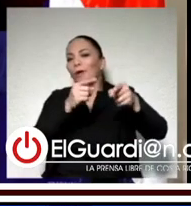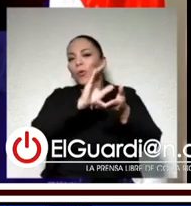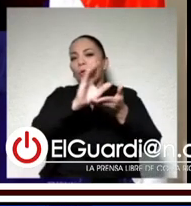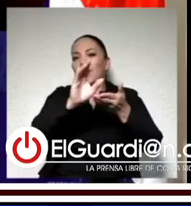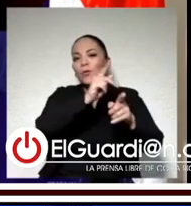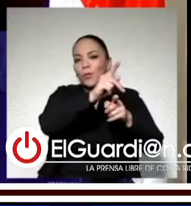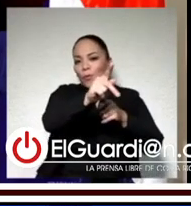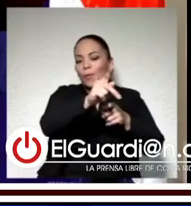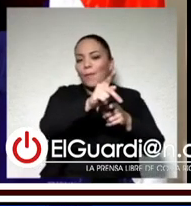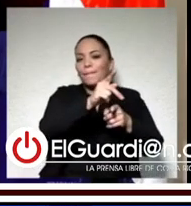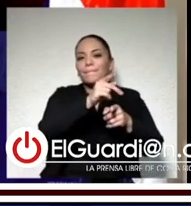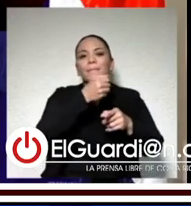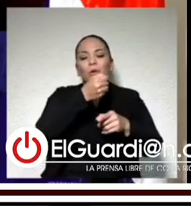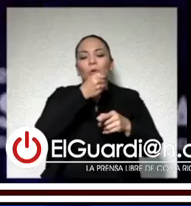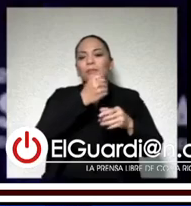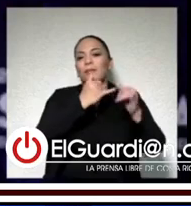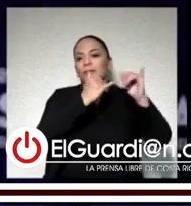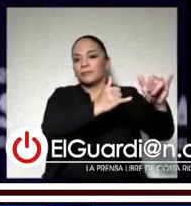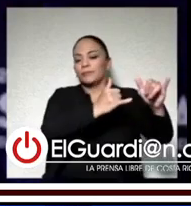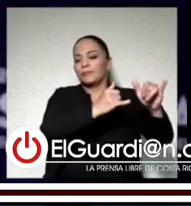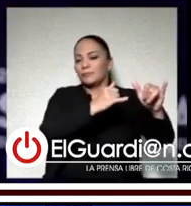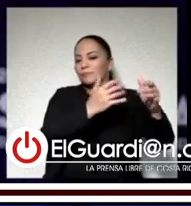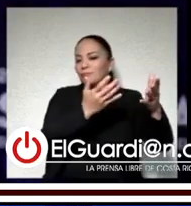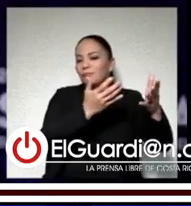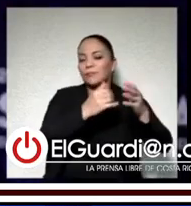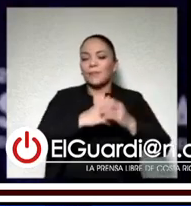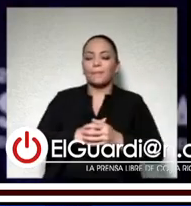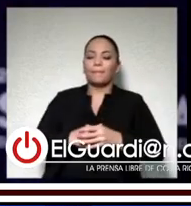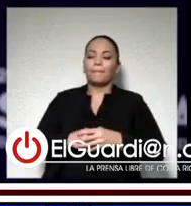favor. Claro,